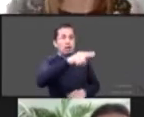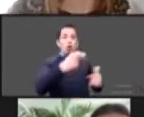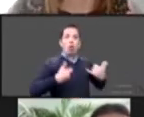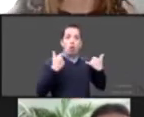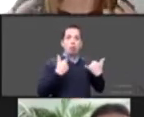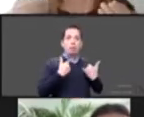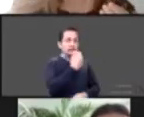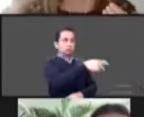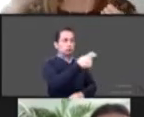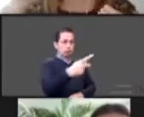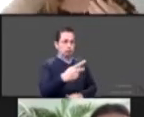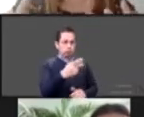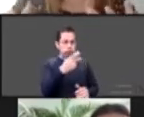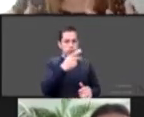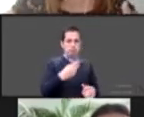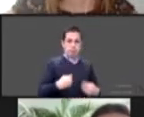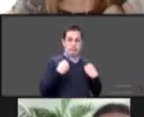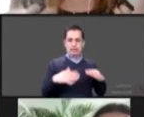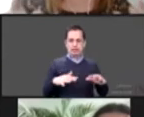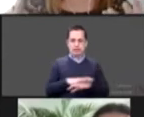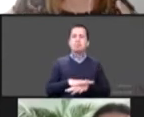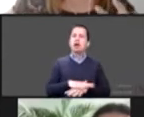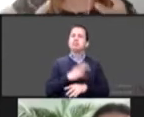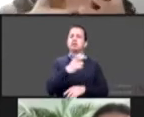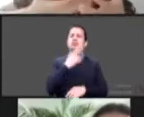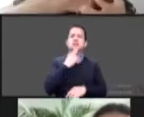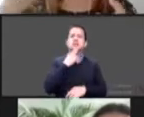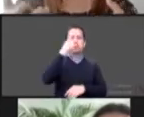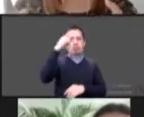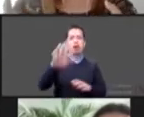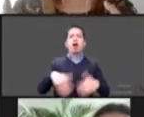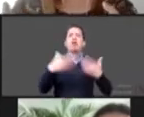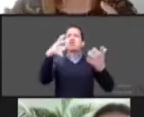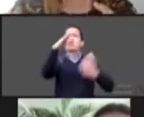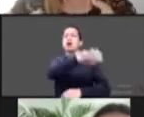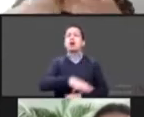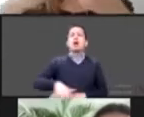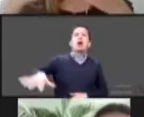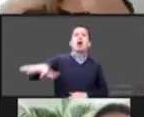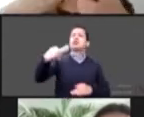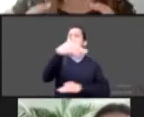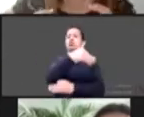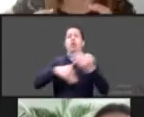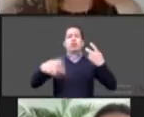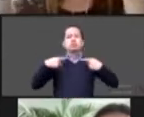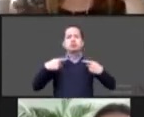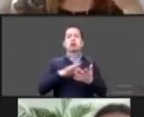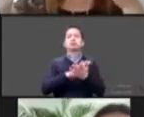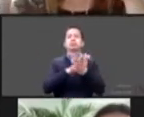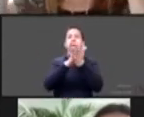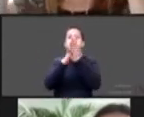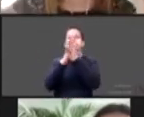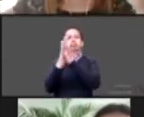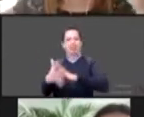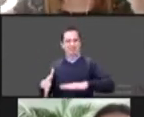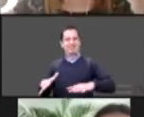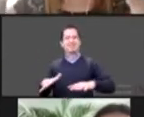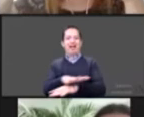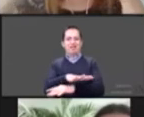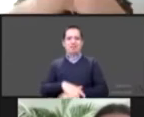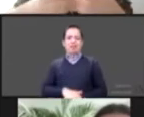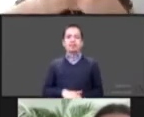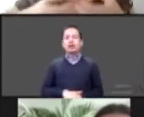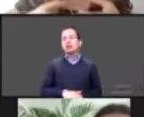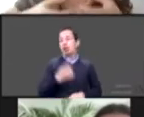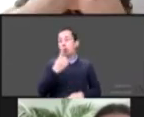la sociedad. Hablamos mucho de conceptos aislados como la movilidad social. Pues para nosotros ese concepto de movilidad